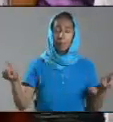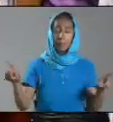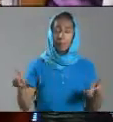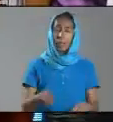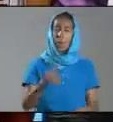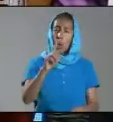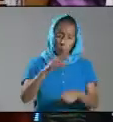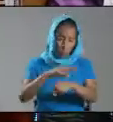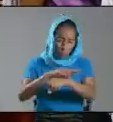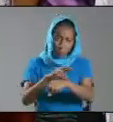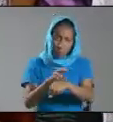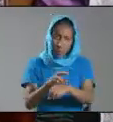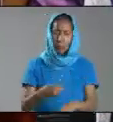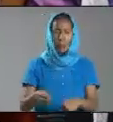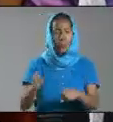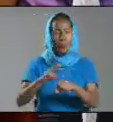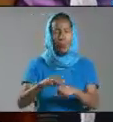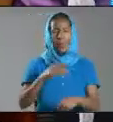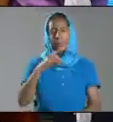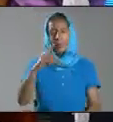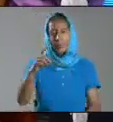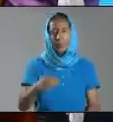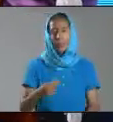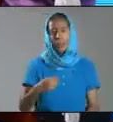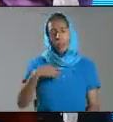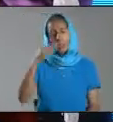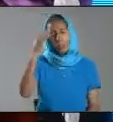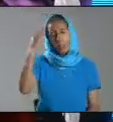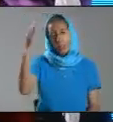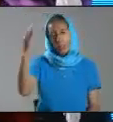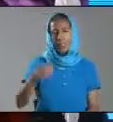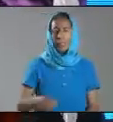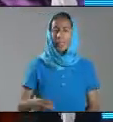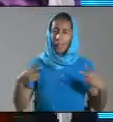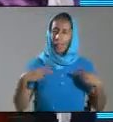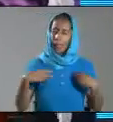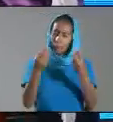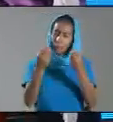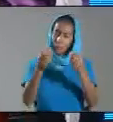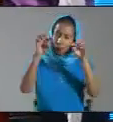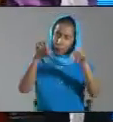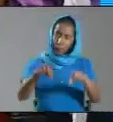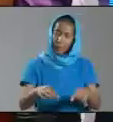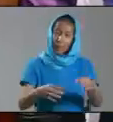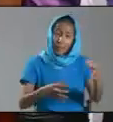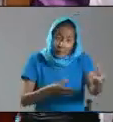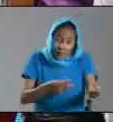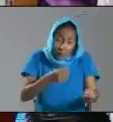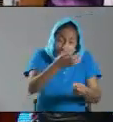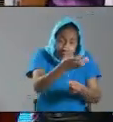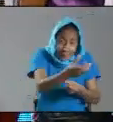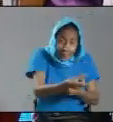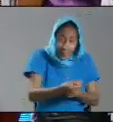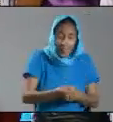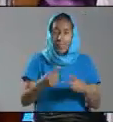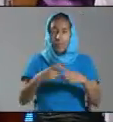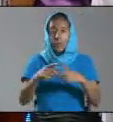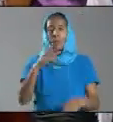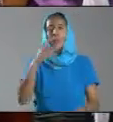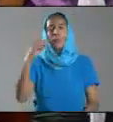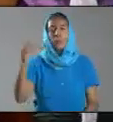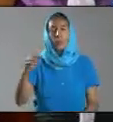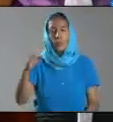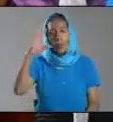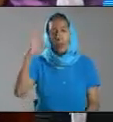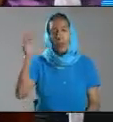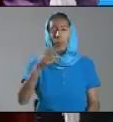Un minuto más. Yo sé que hay más personas, hermano, que están siendo atraídas por Dios. Porque el Señor nos dijo que esta era mañana de misericordia.